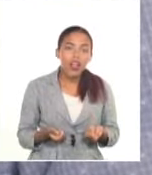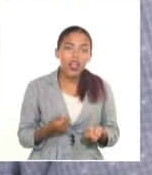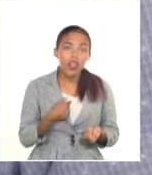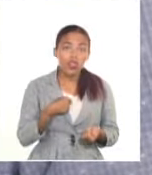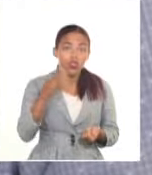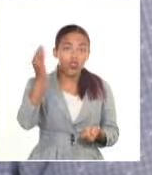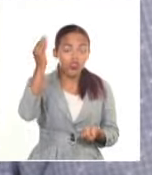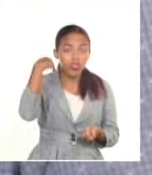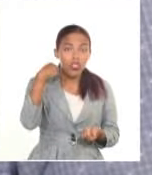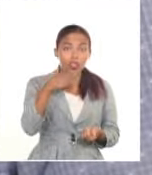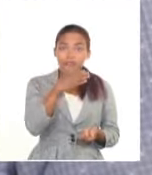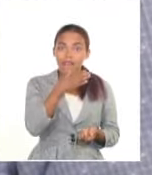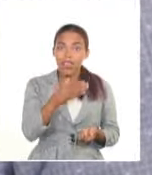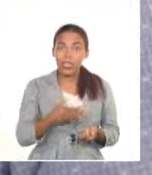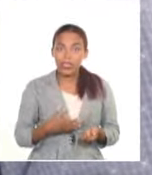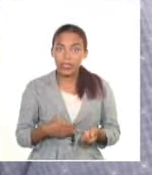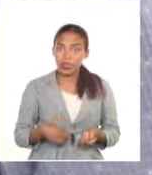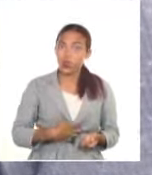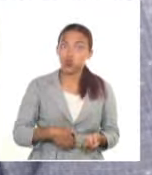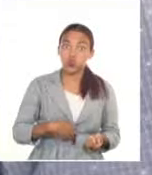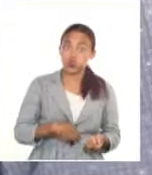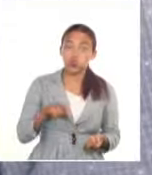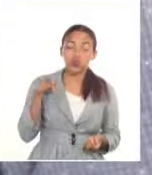Fidel está cabrón conmigo.